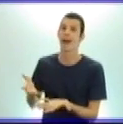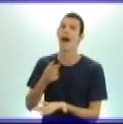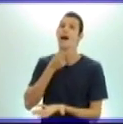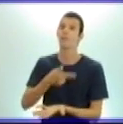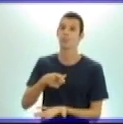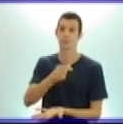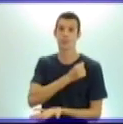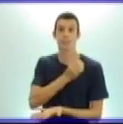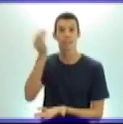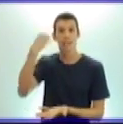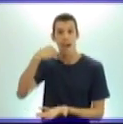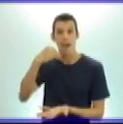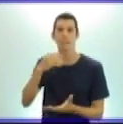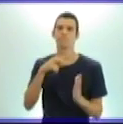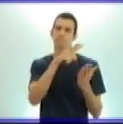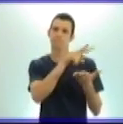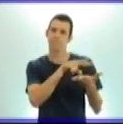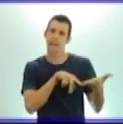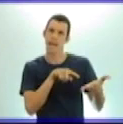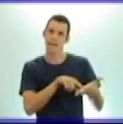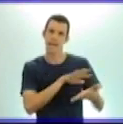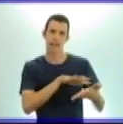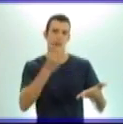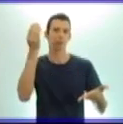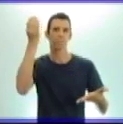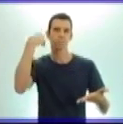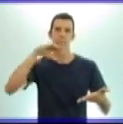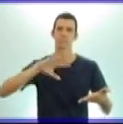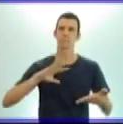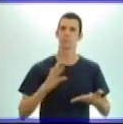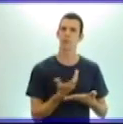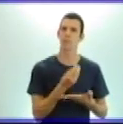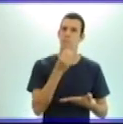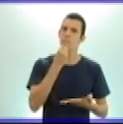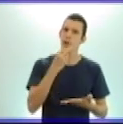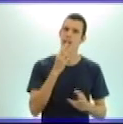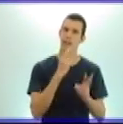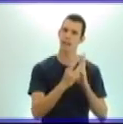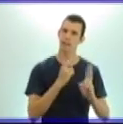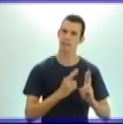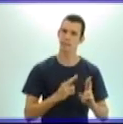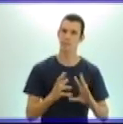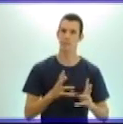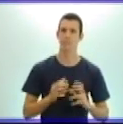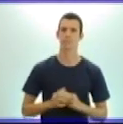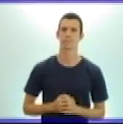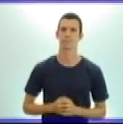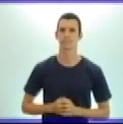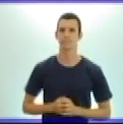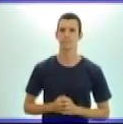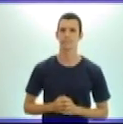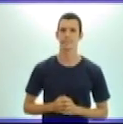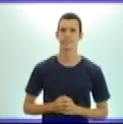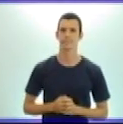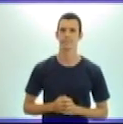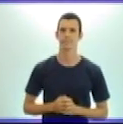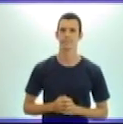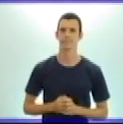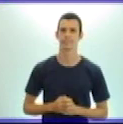contenidos, estarás preparado para responder las siguientes actividades.